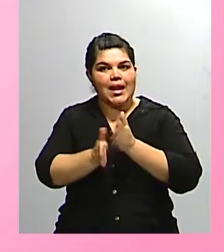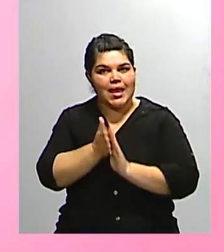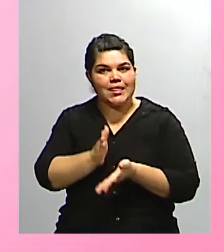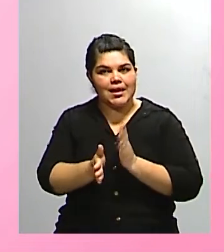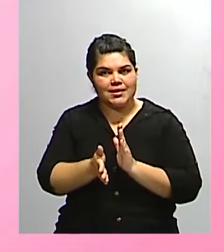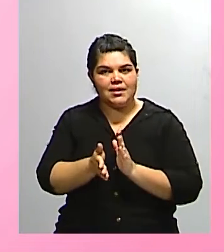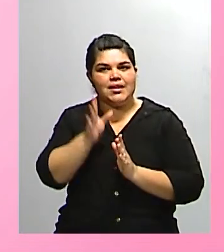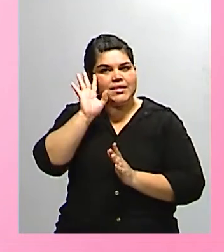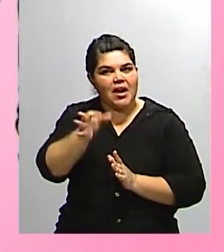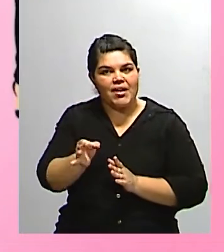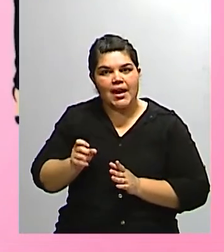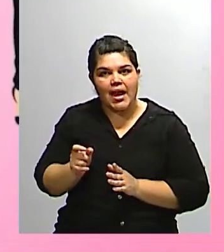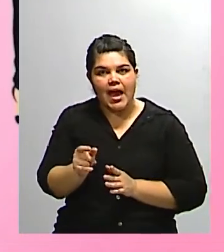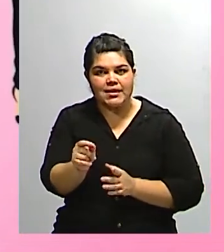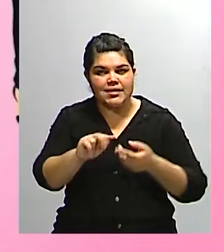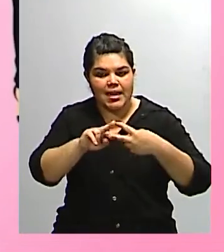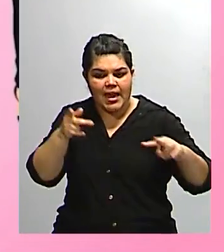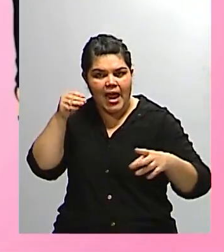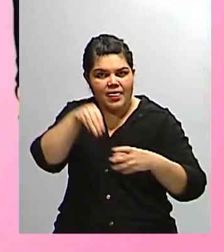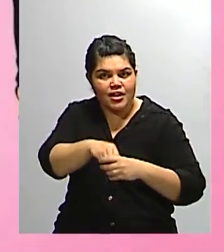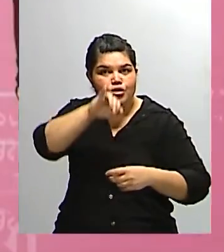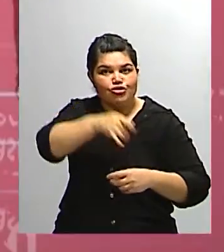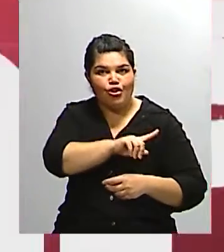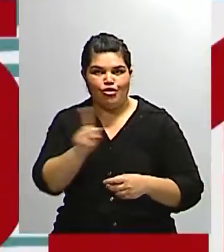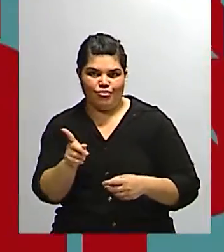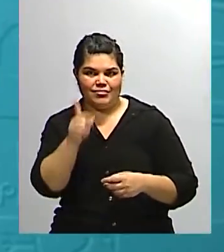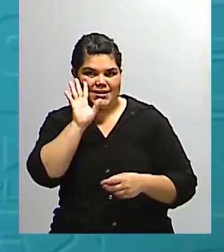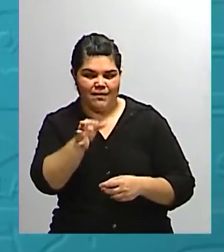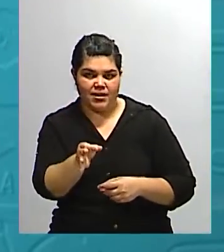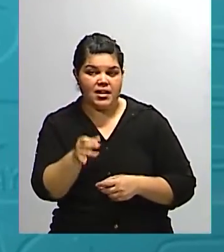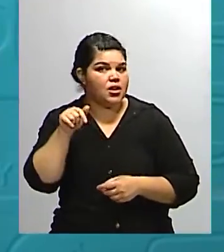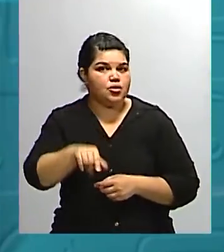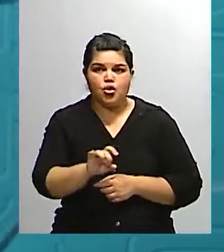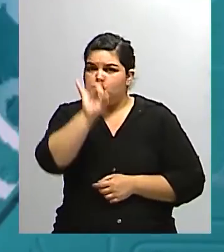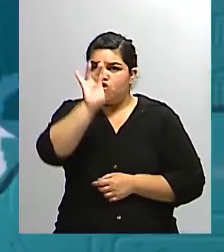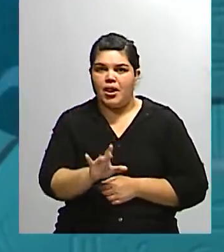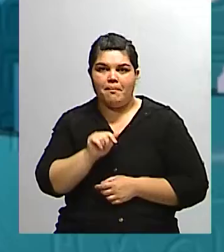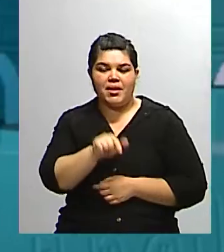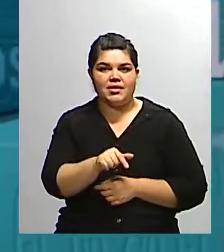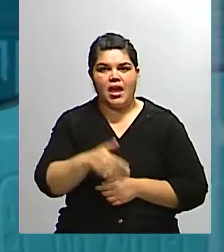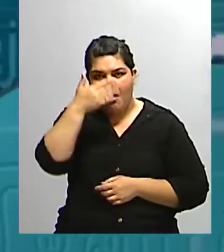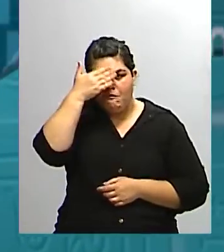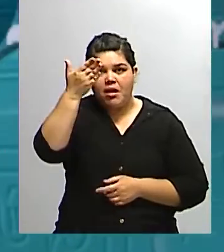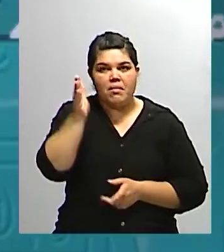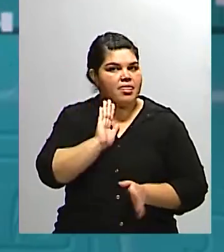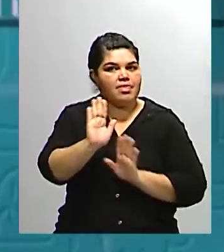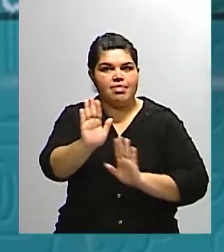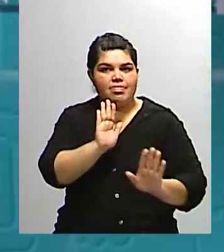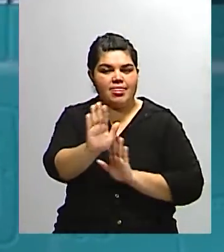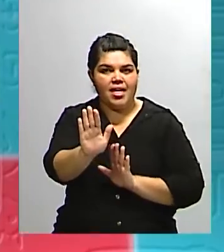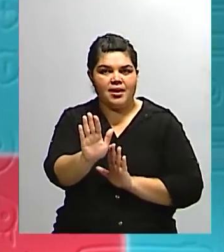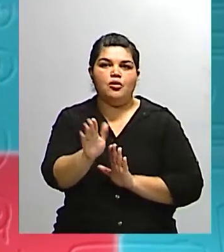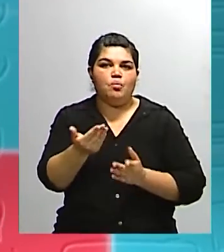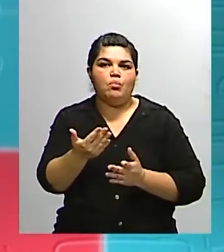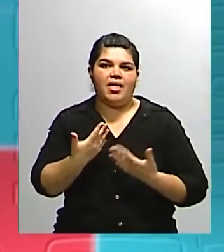tenemos muchísimas herramientas a nivel público para combatir esta enfermedad, para detectarla a tiempo y